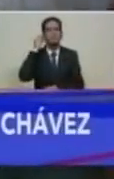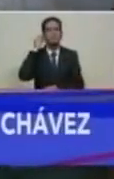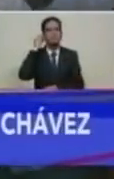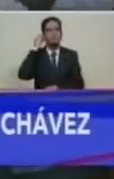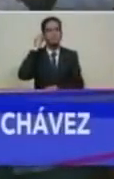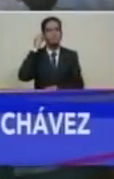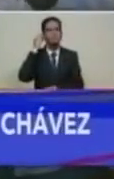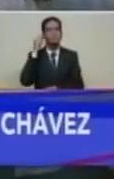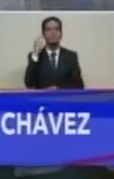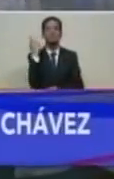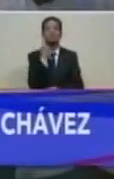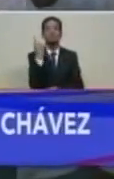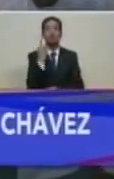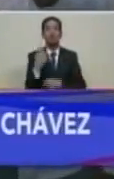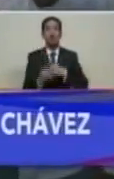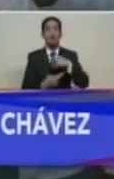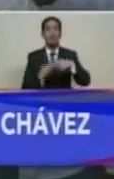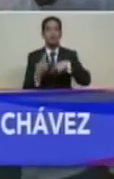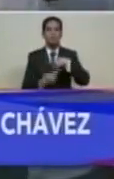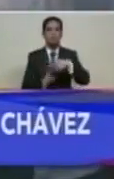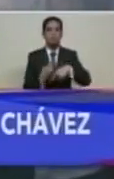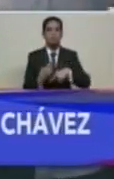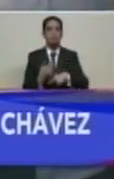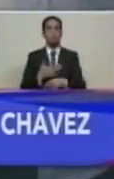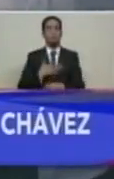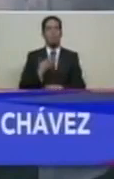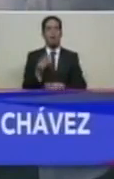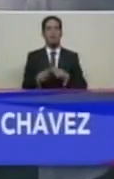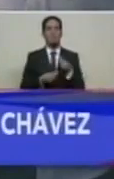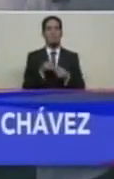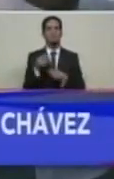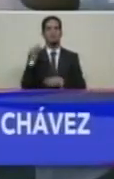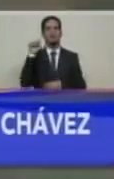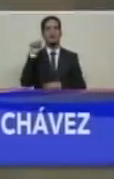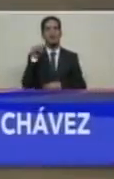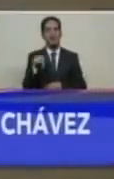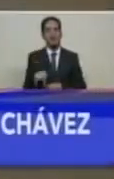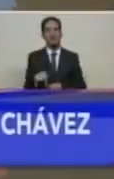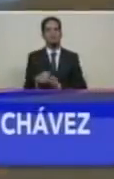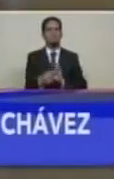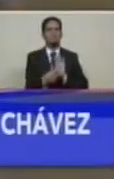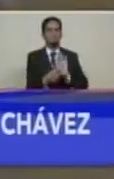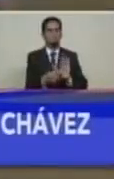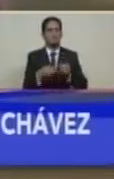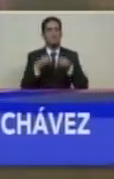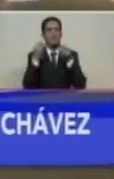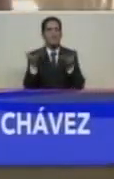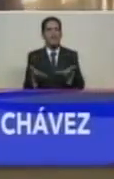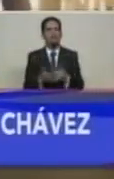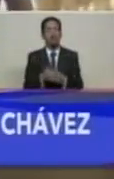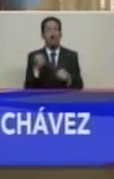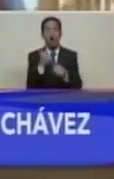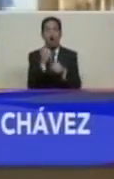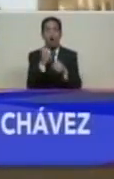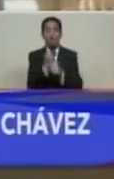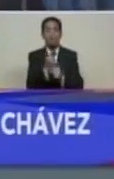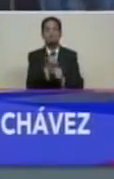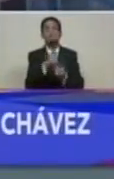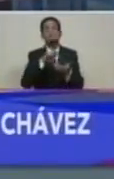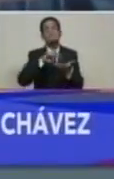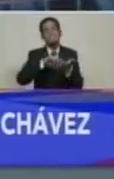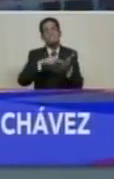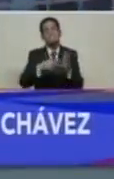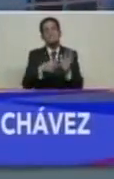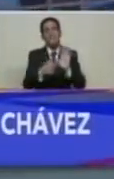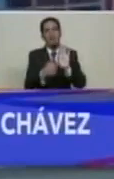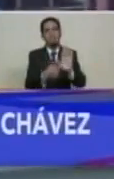en revolución se logra este presente. Obras son amores, como dice